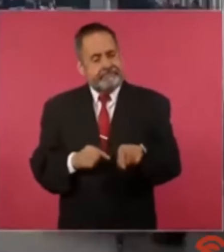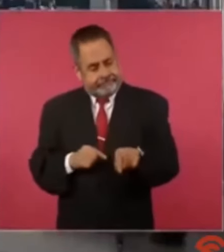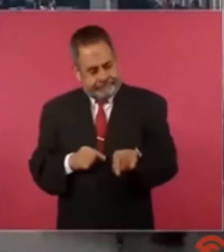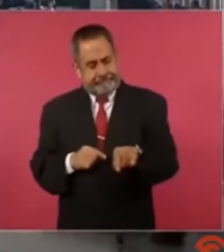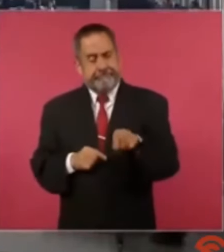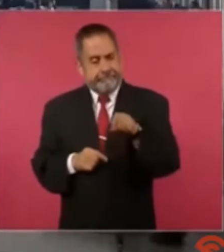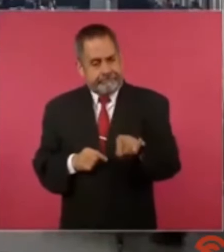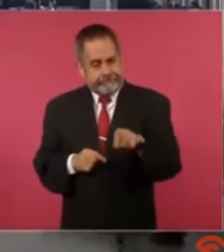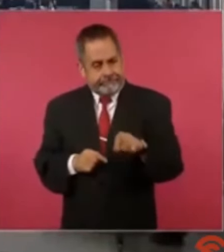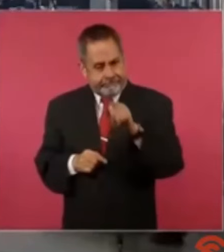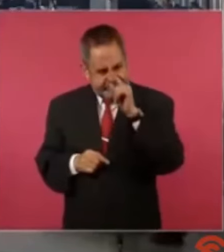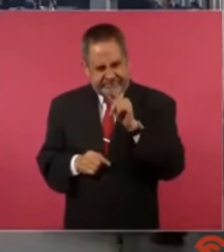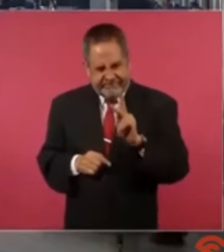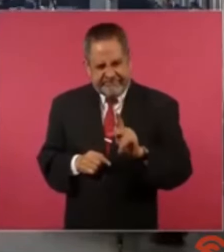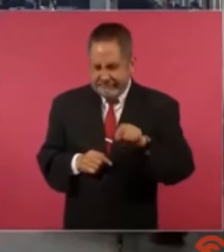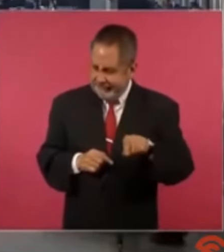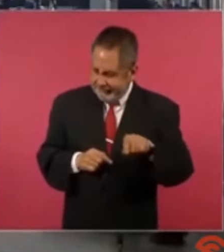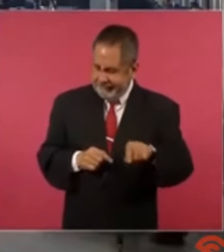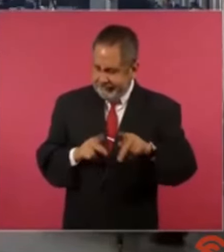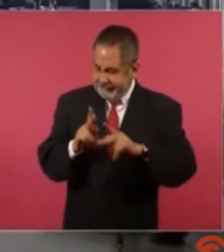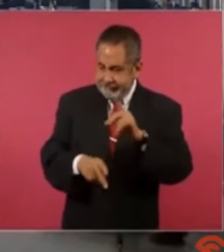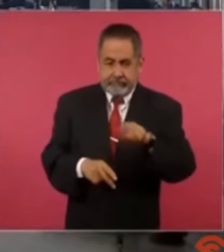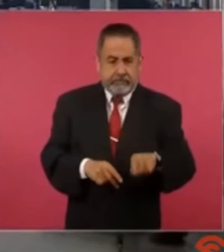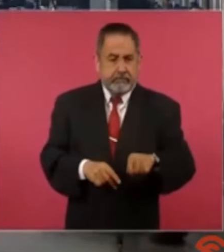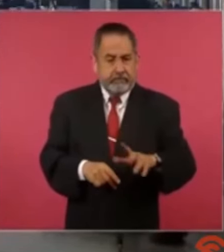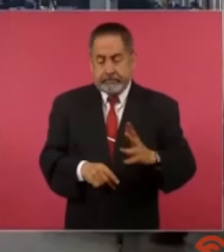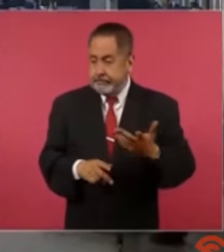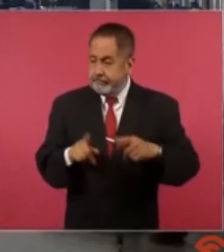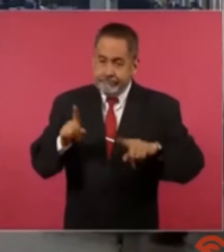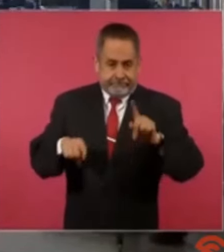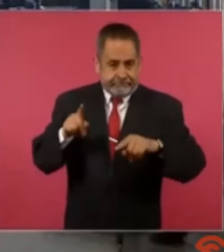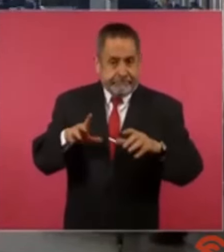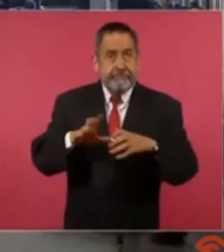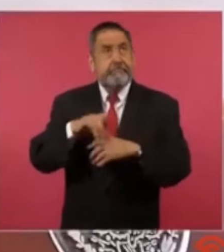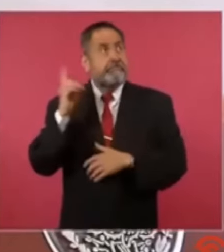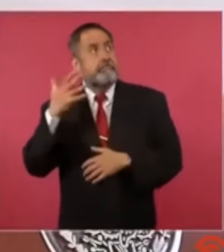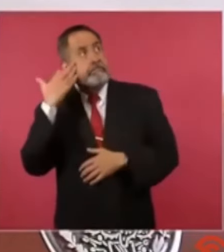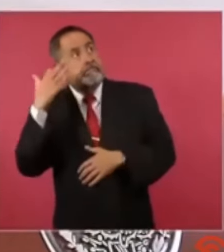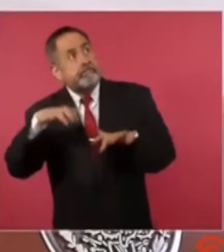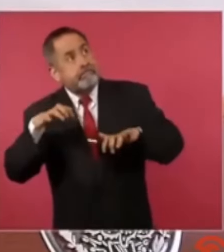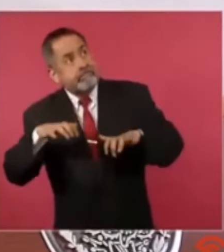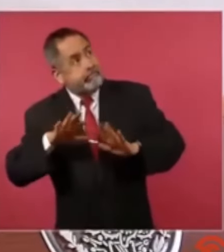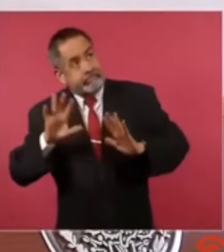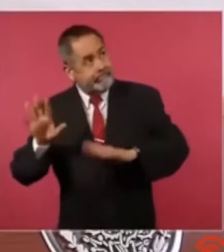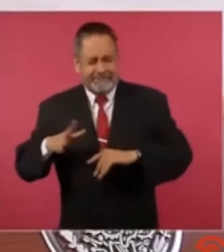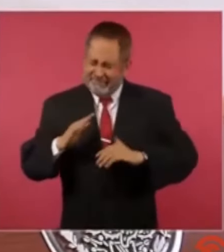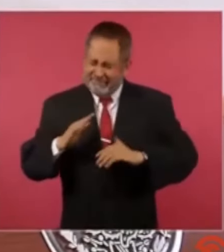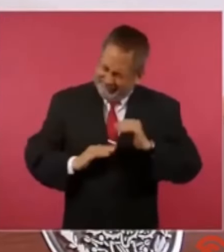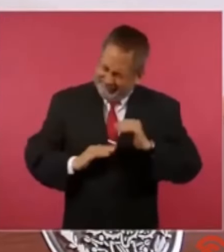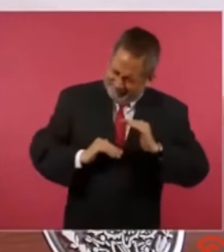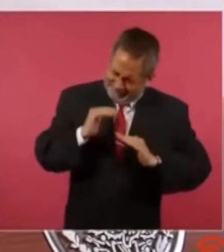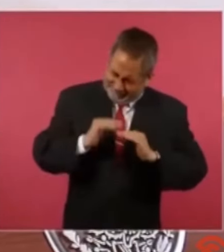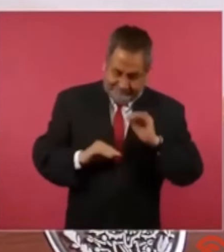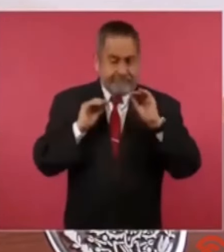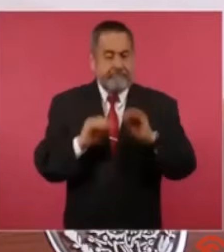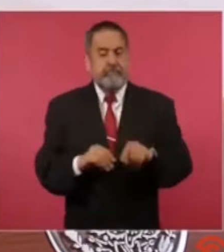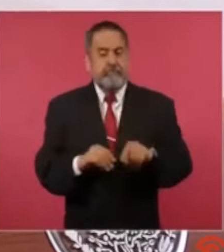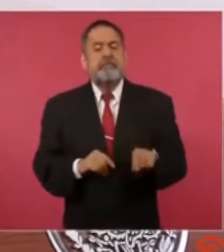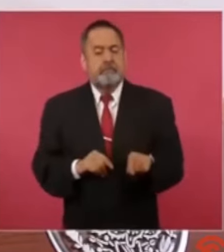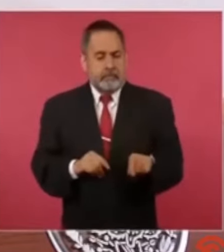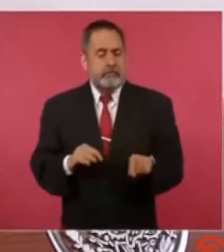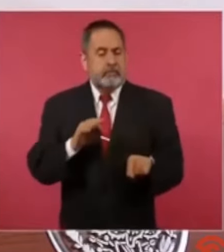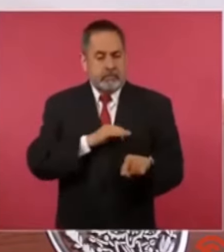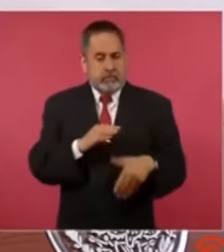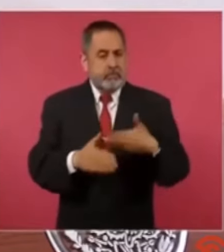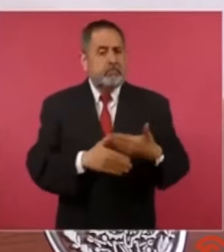estamos viendo, va a depender mucho de la temporada de lluvia, pero sí vamos